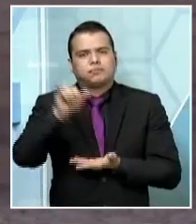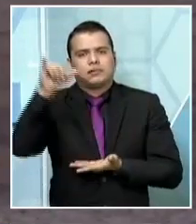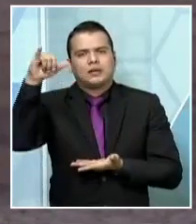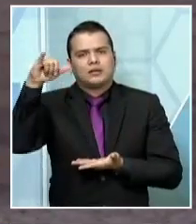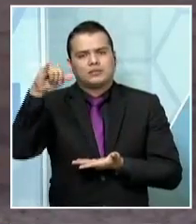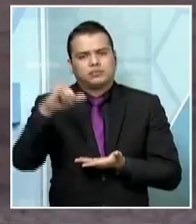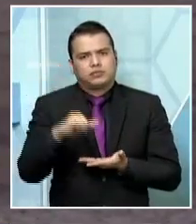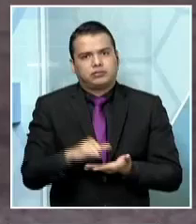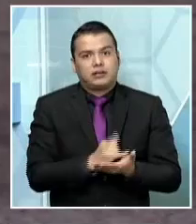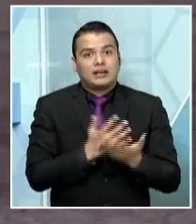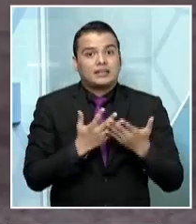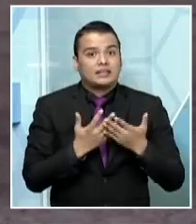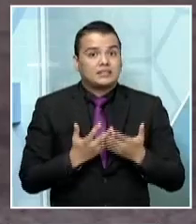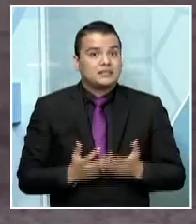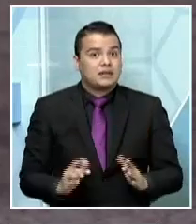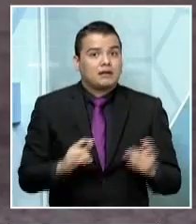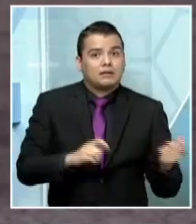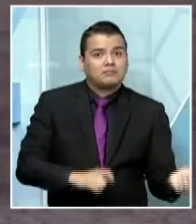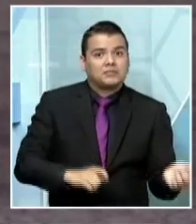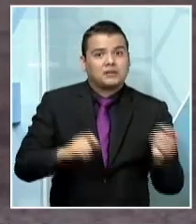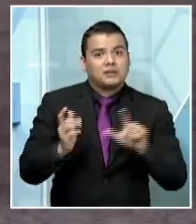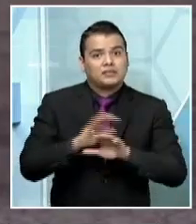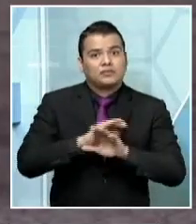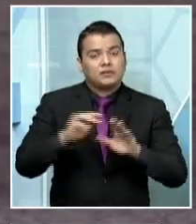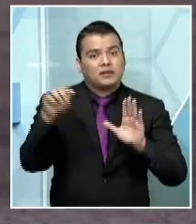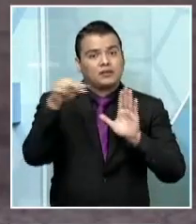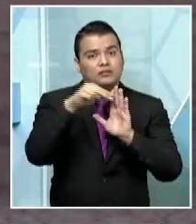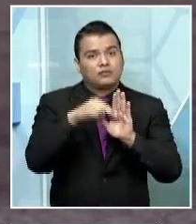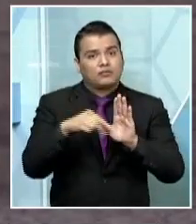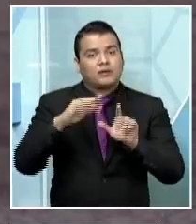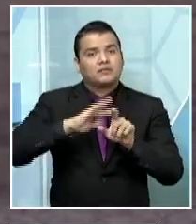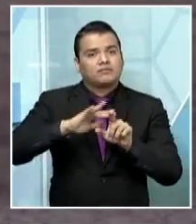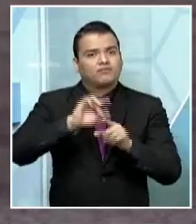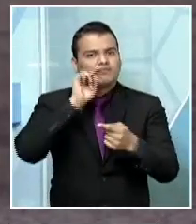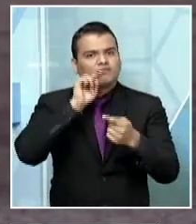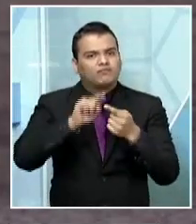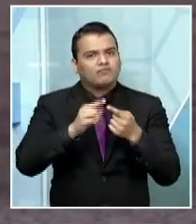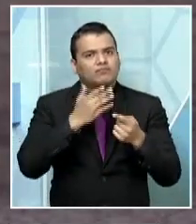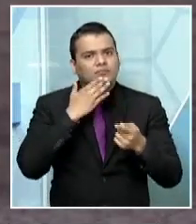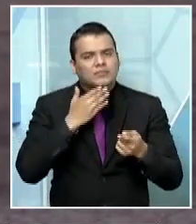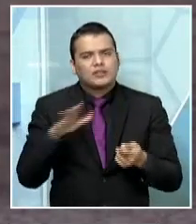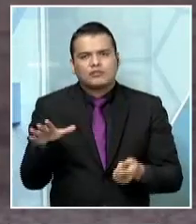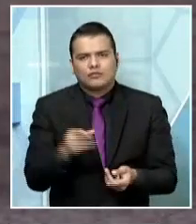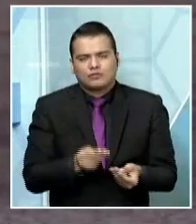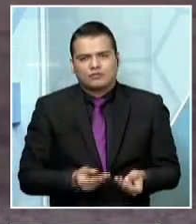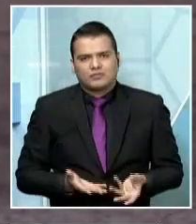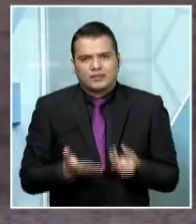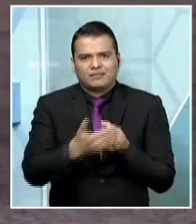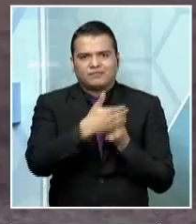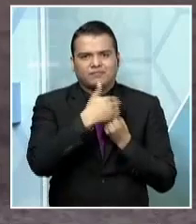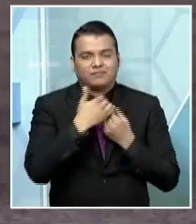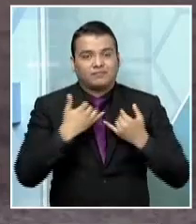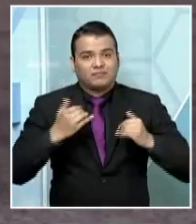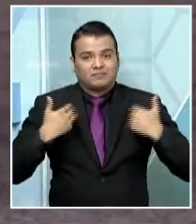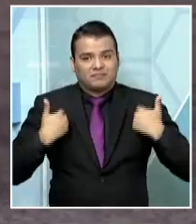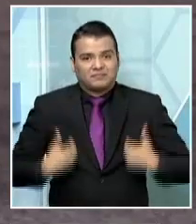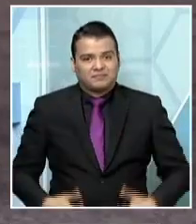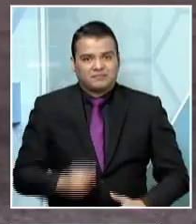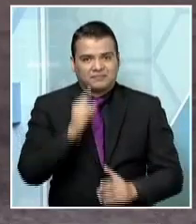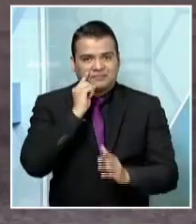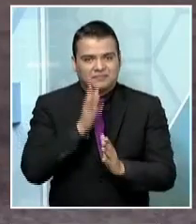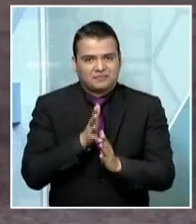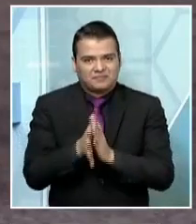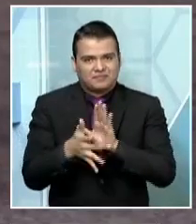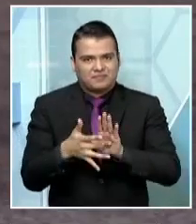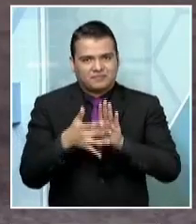y también aseguran que están listos con las medidas de bioseguridad para garantizar la salud de sus pasajeros. Desde Buenaventura